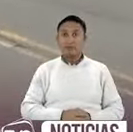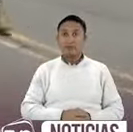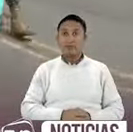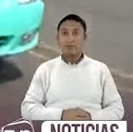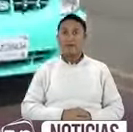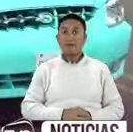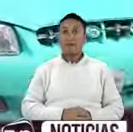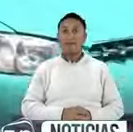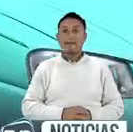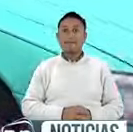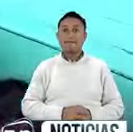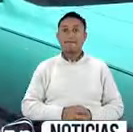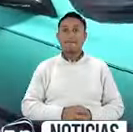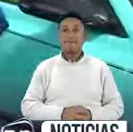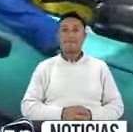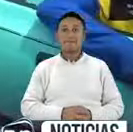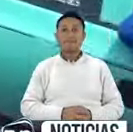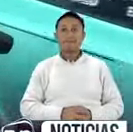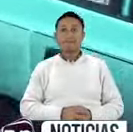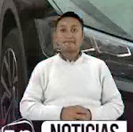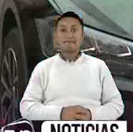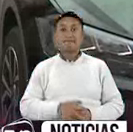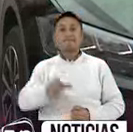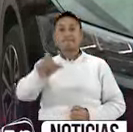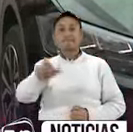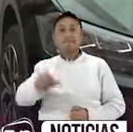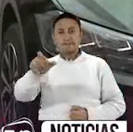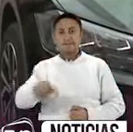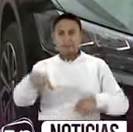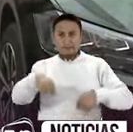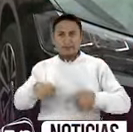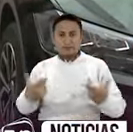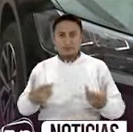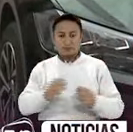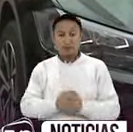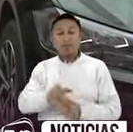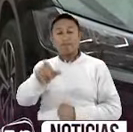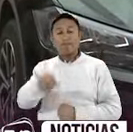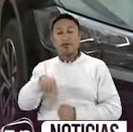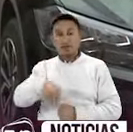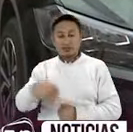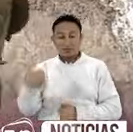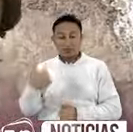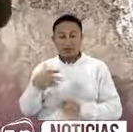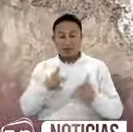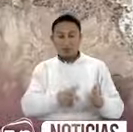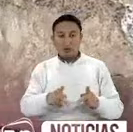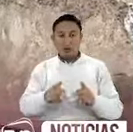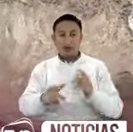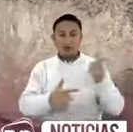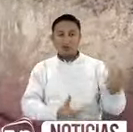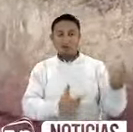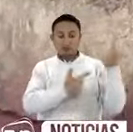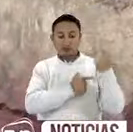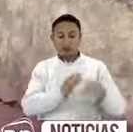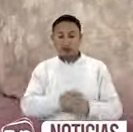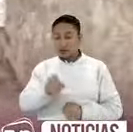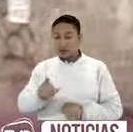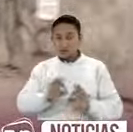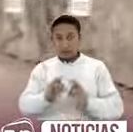activo como conscriptos. La reserva se clasifica en quienes cuentan con preparación militar y quienes